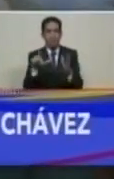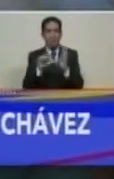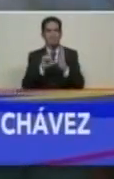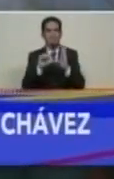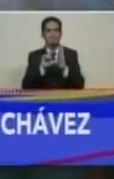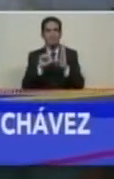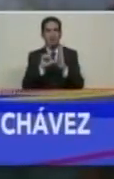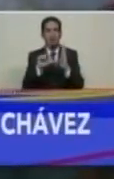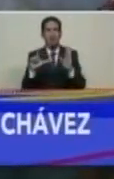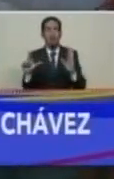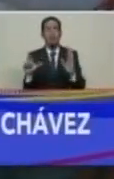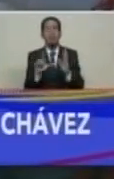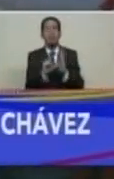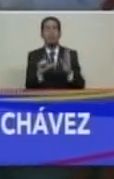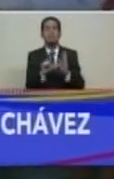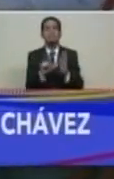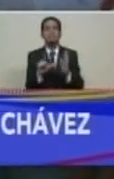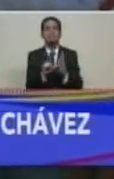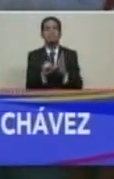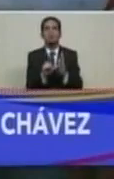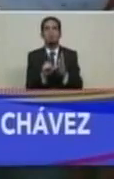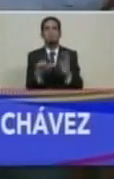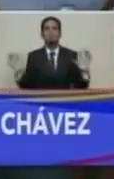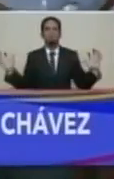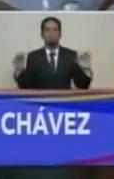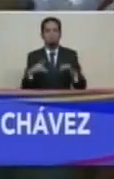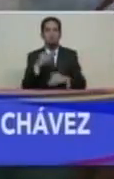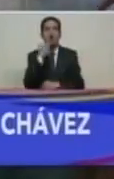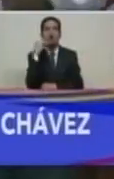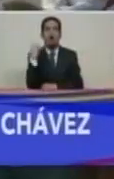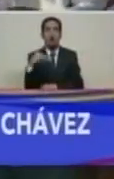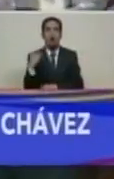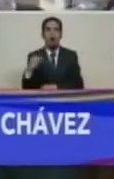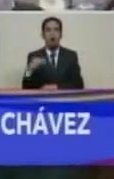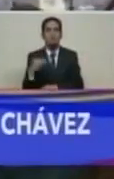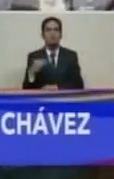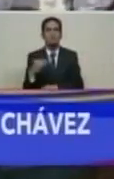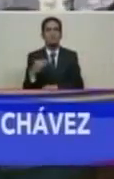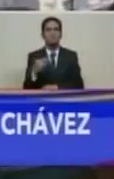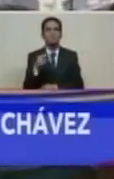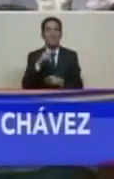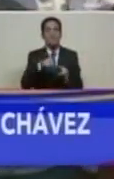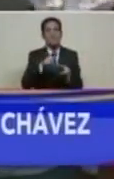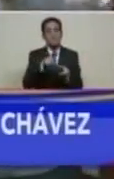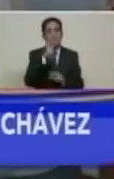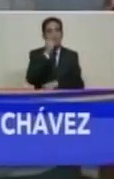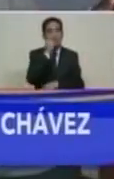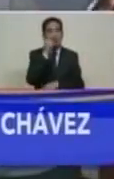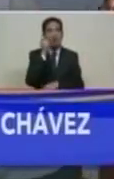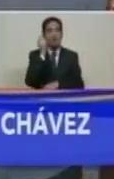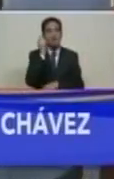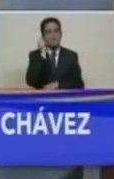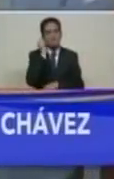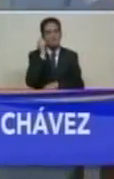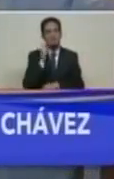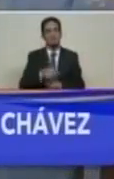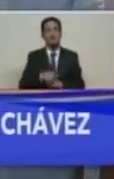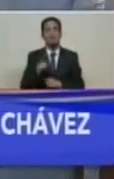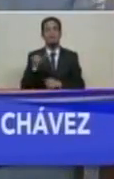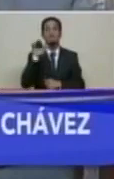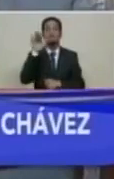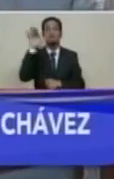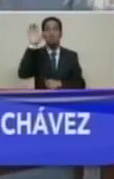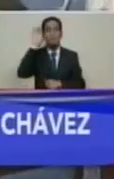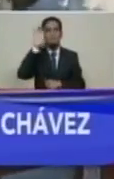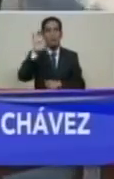van a estudiar nuestros niños, nuestros jóvenes, nuestras niñas. Es el futuro de la